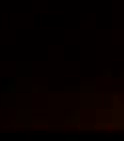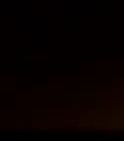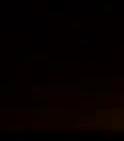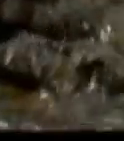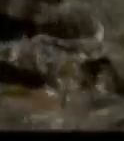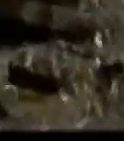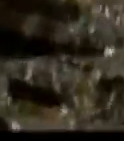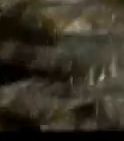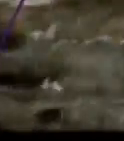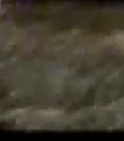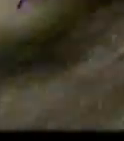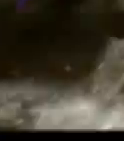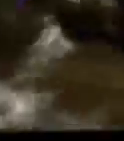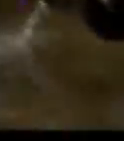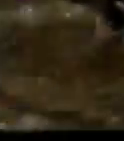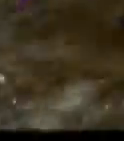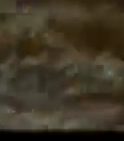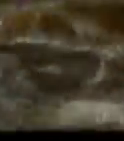impresionantes grutas.